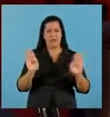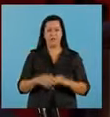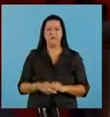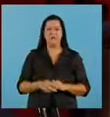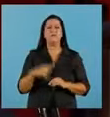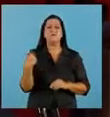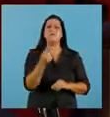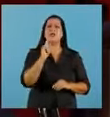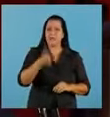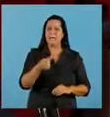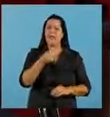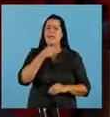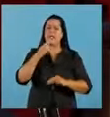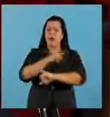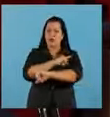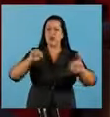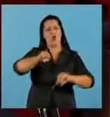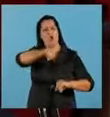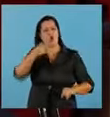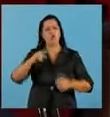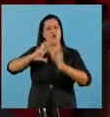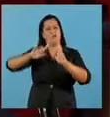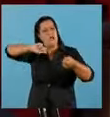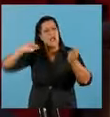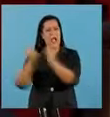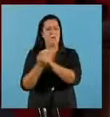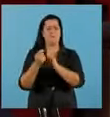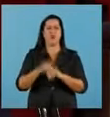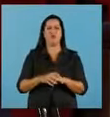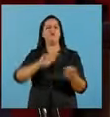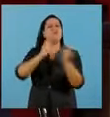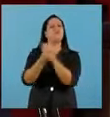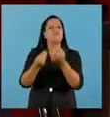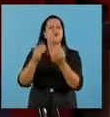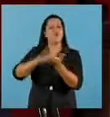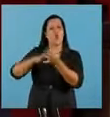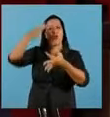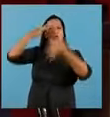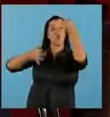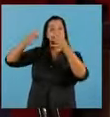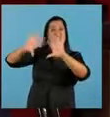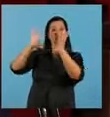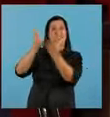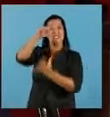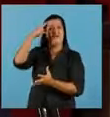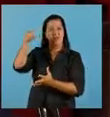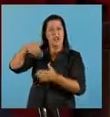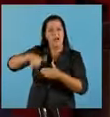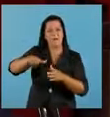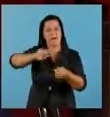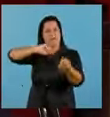Quiero anunciar también otra transformación, la reforma de la justicia federal.